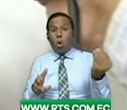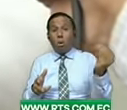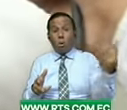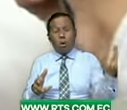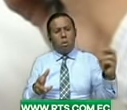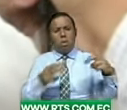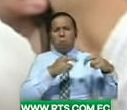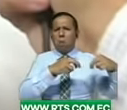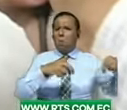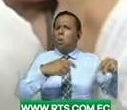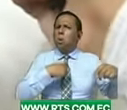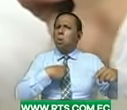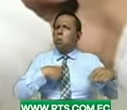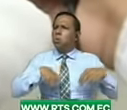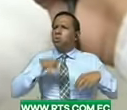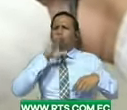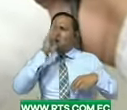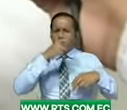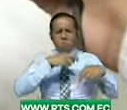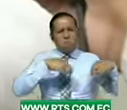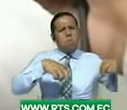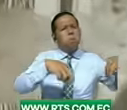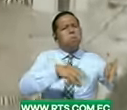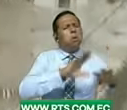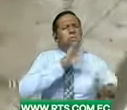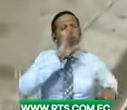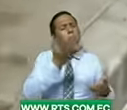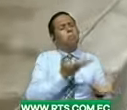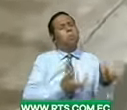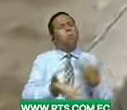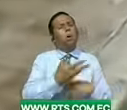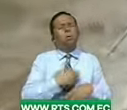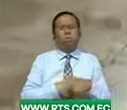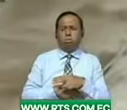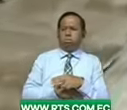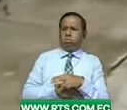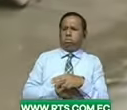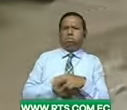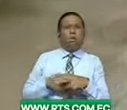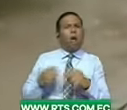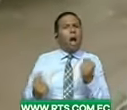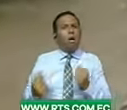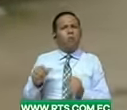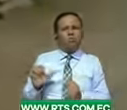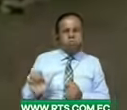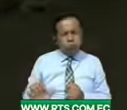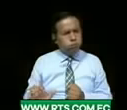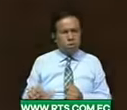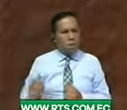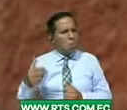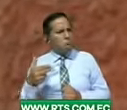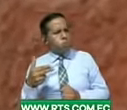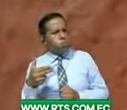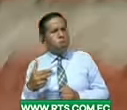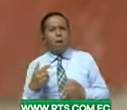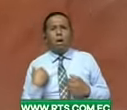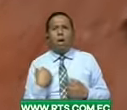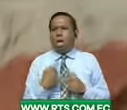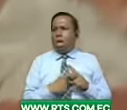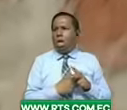veces sentados conversando y ahí llegaron y vimos que el carro fue una raya y po, po, po, ya todos corrimos. Yo salí como